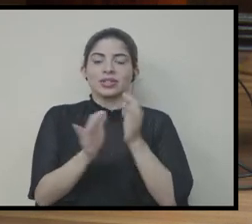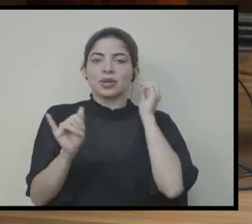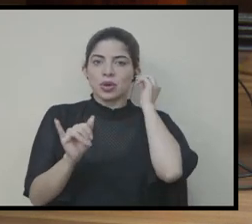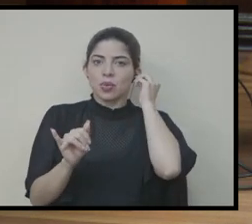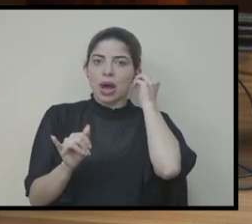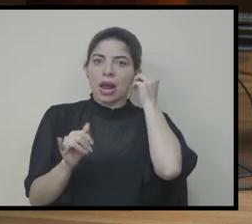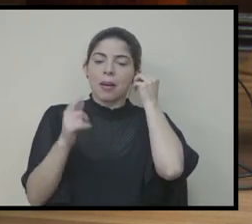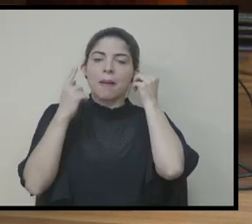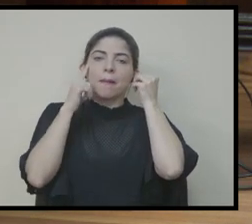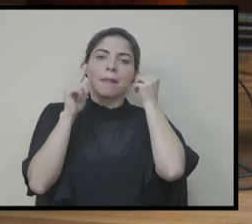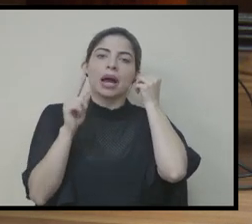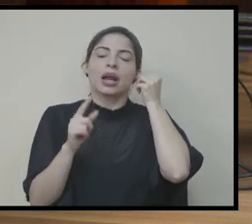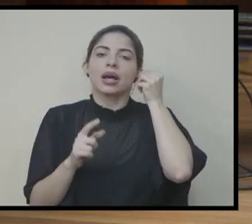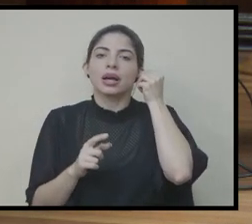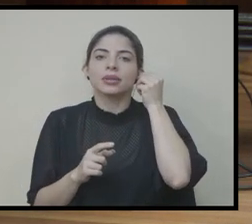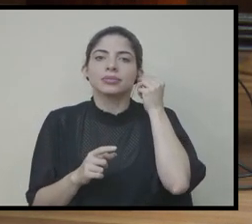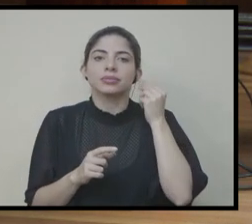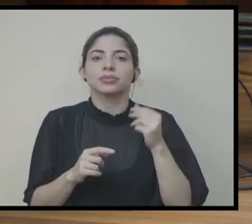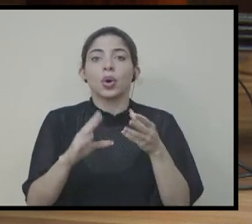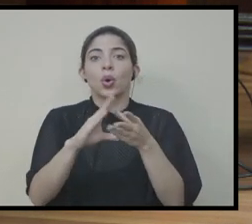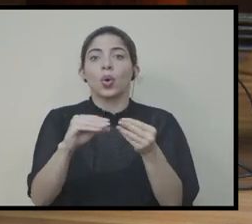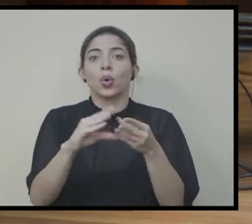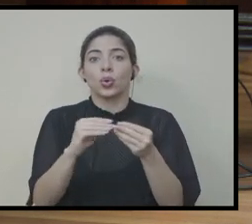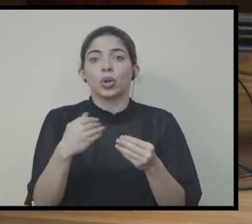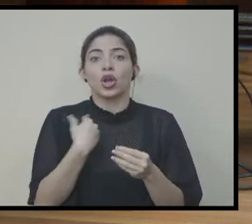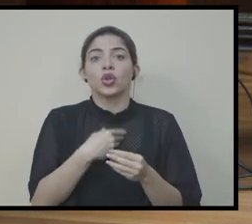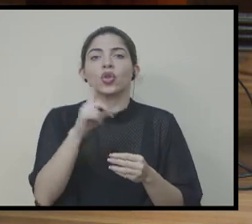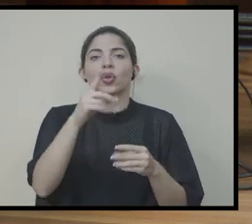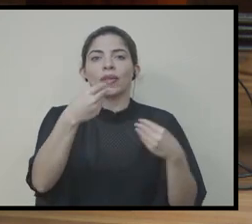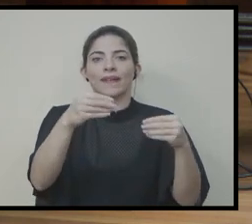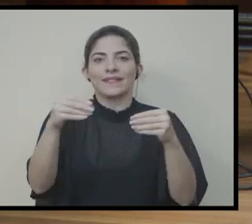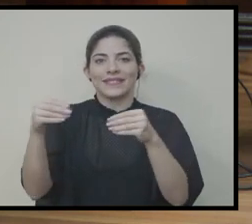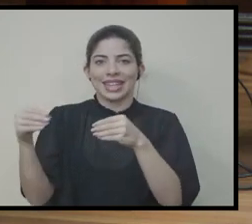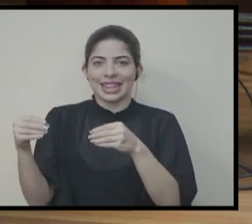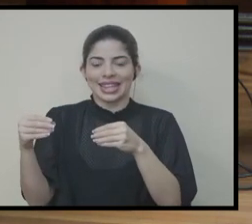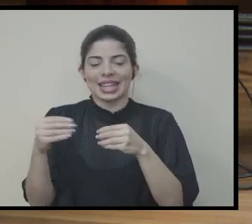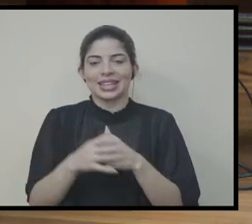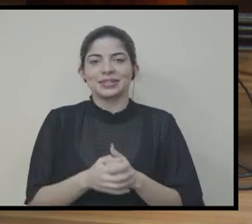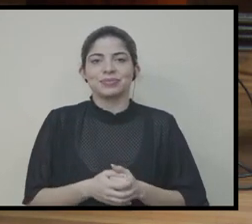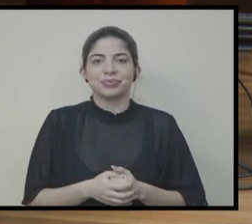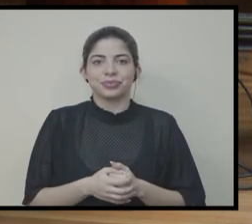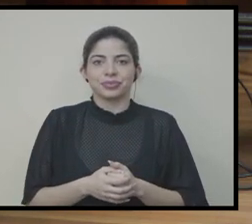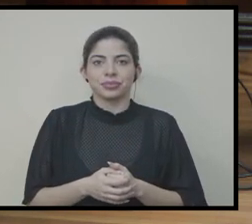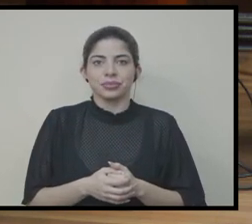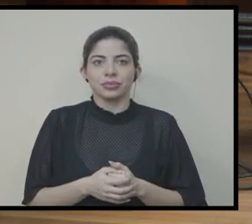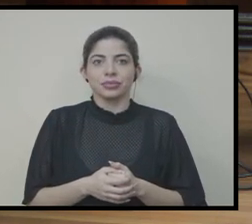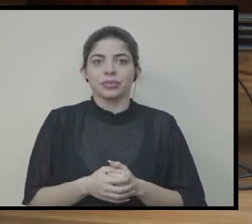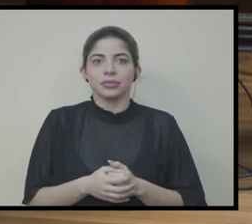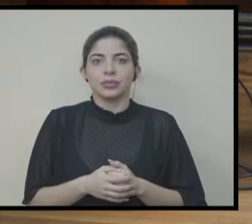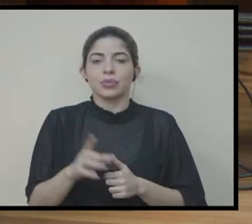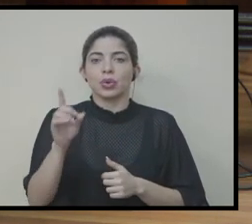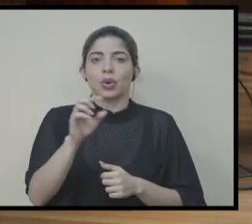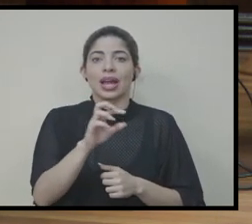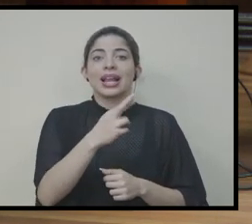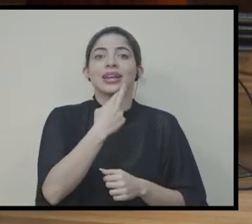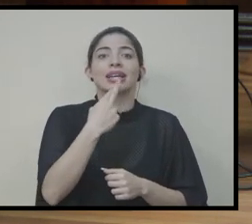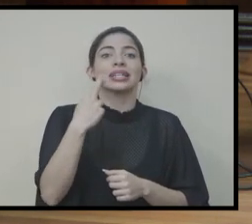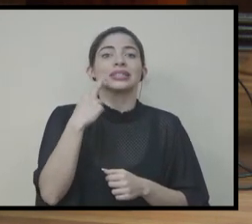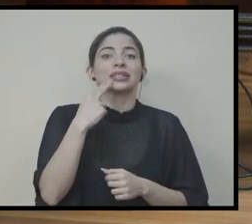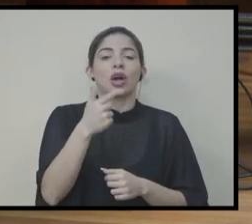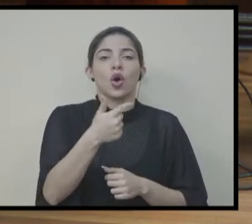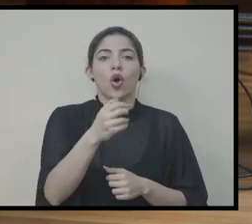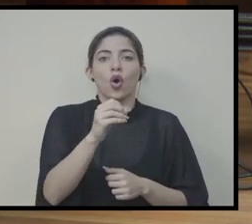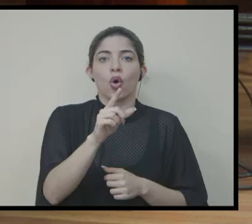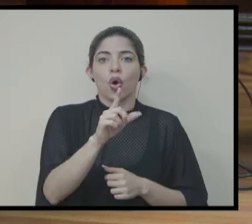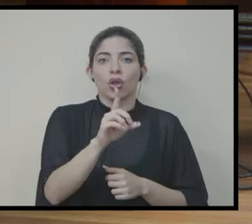igualmente para contarles nuestros puntos de venta. Uh-huh. Son el restaurante Go